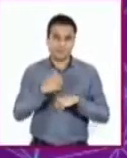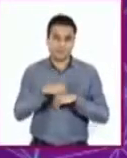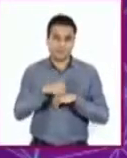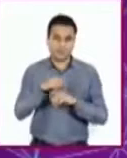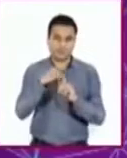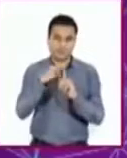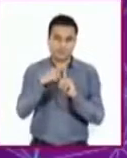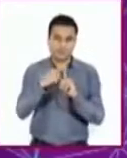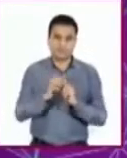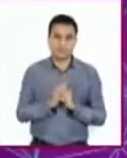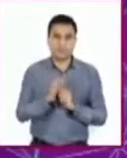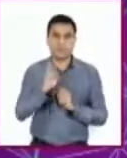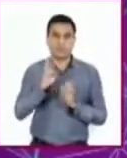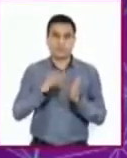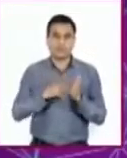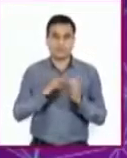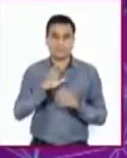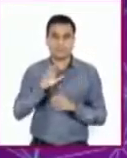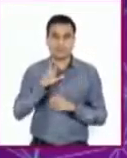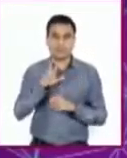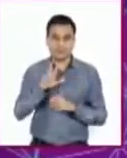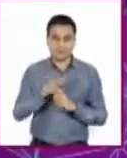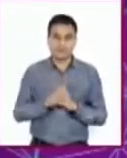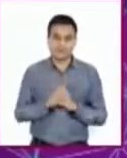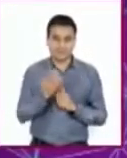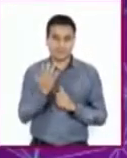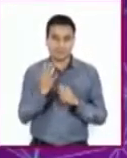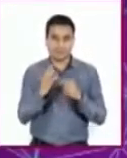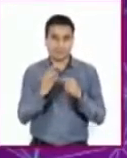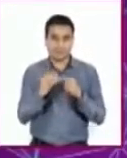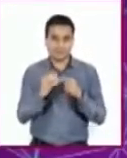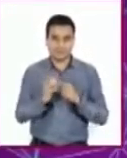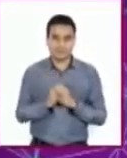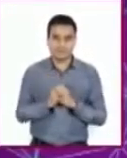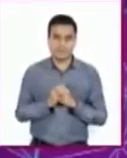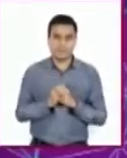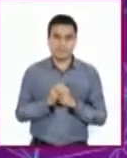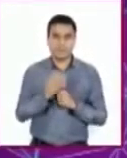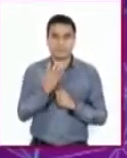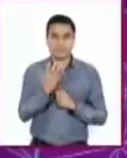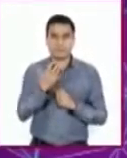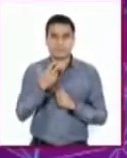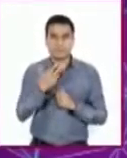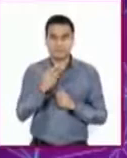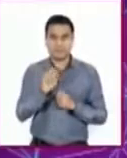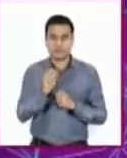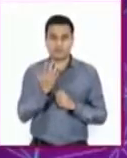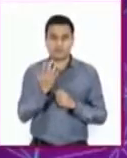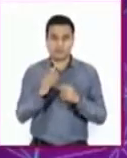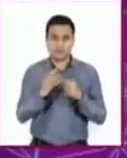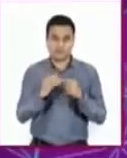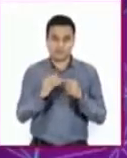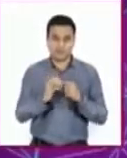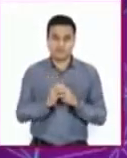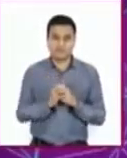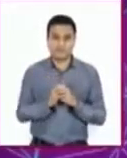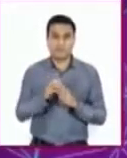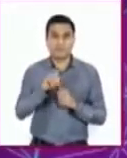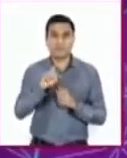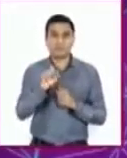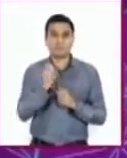positivos. 4.518 enteros 50 centésimos, 58 enteros 50